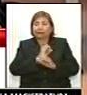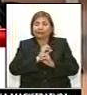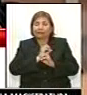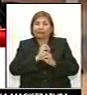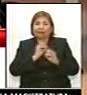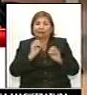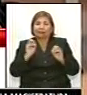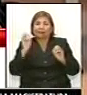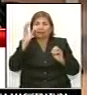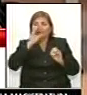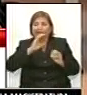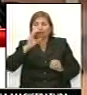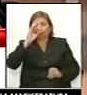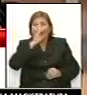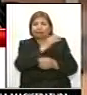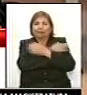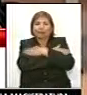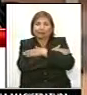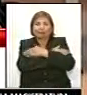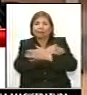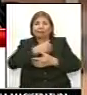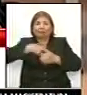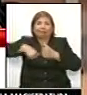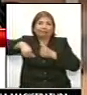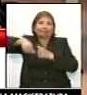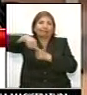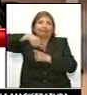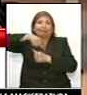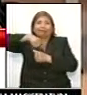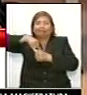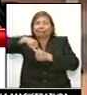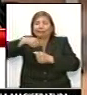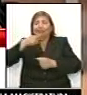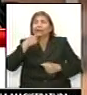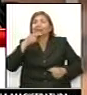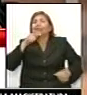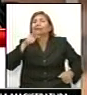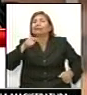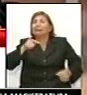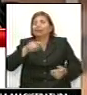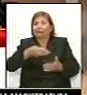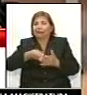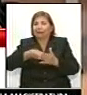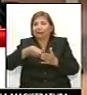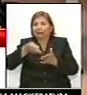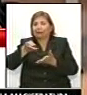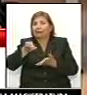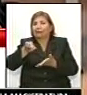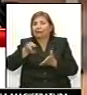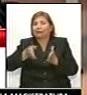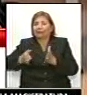te buscaban abrazar, te buscaban envolver, y yo creo que ese es el camino